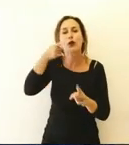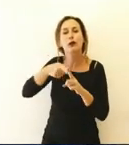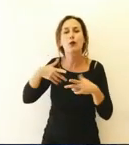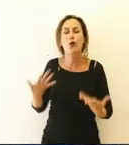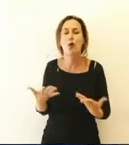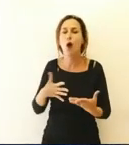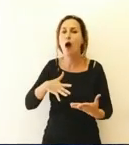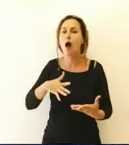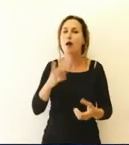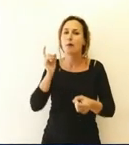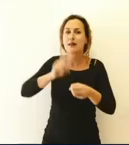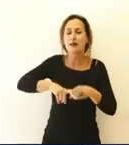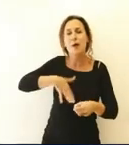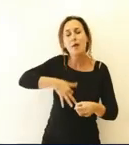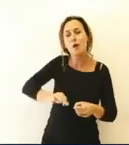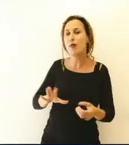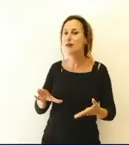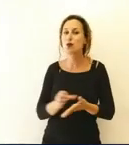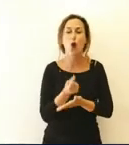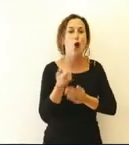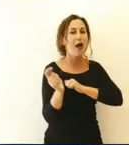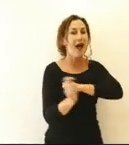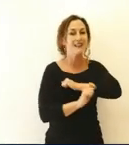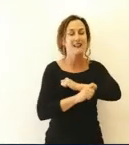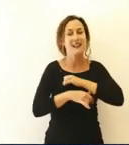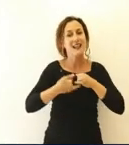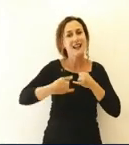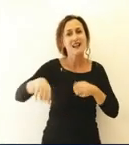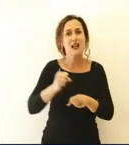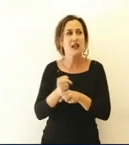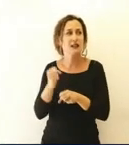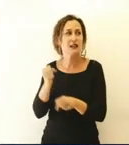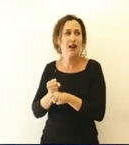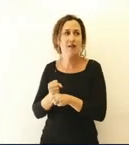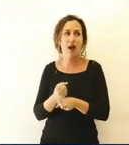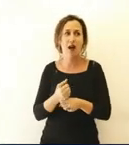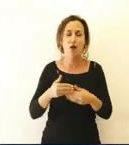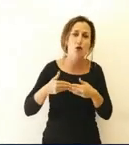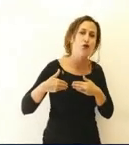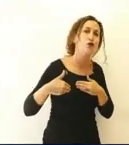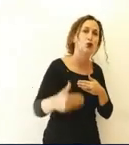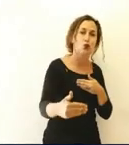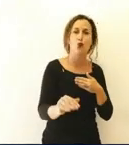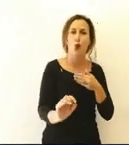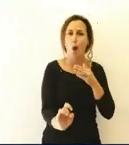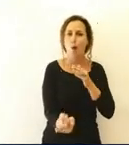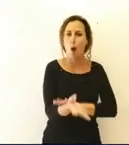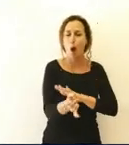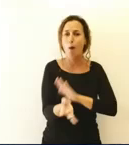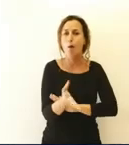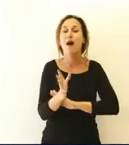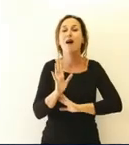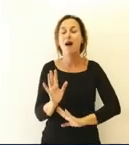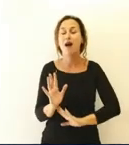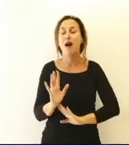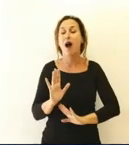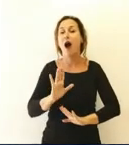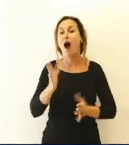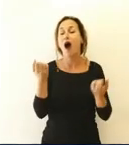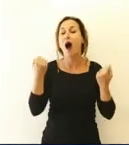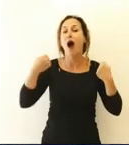en toda la estrategia que vaya saliendo de cara al futuro. Aunque la adhesión a este